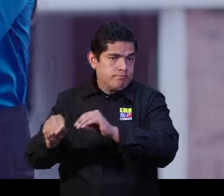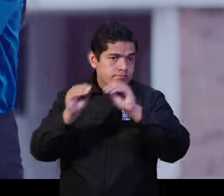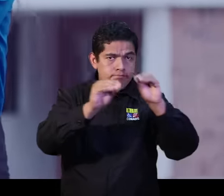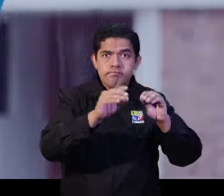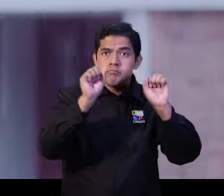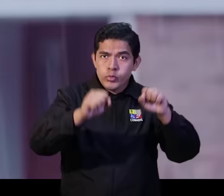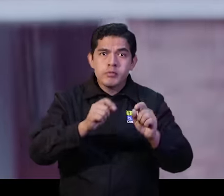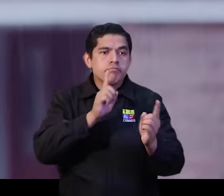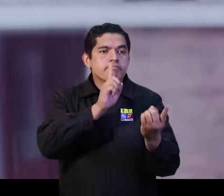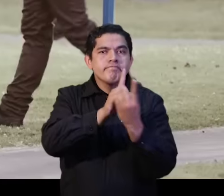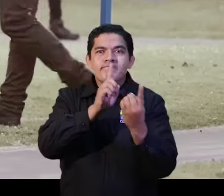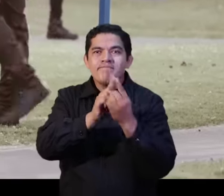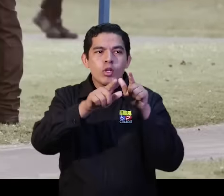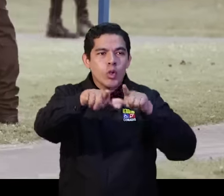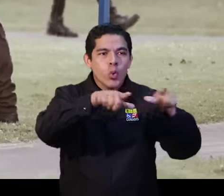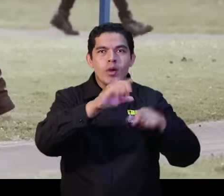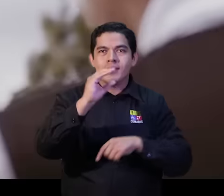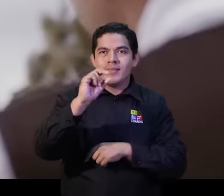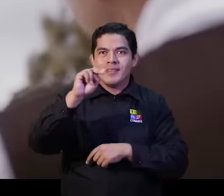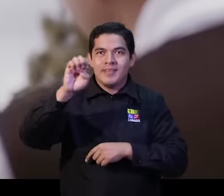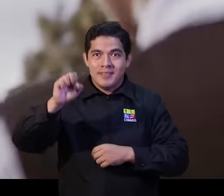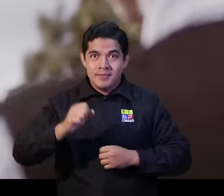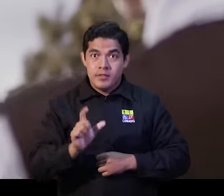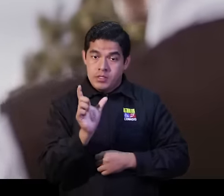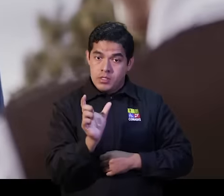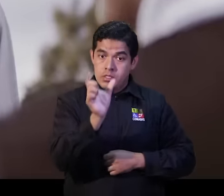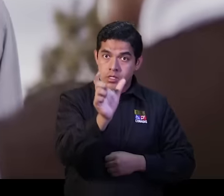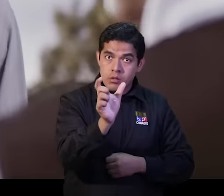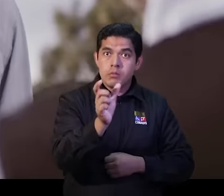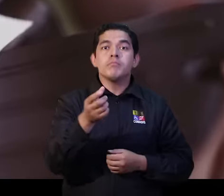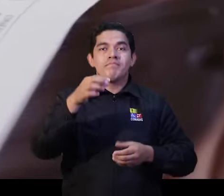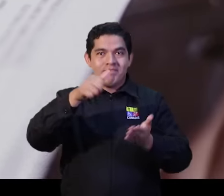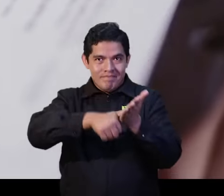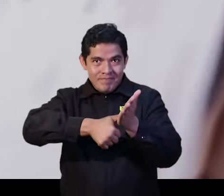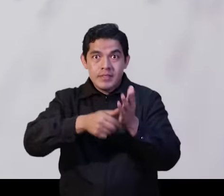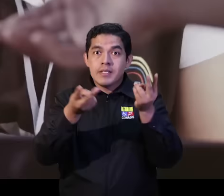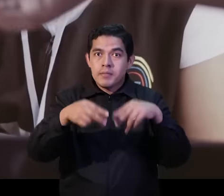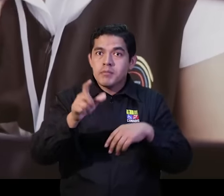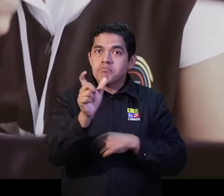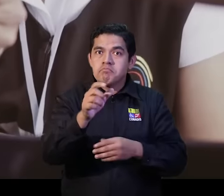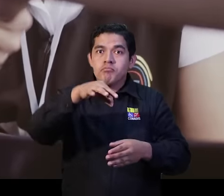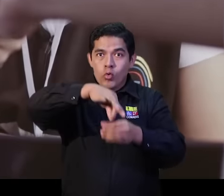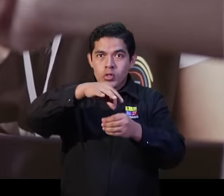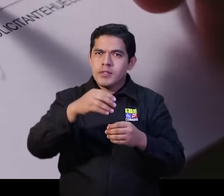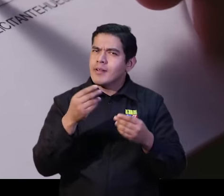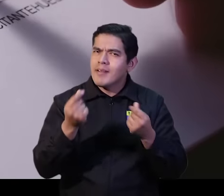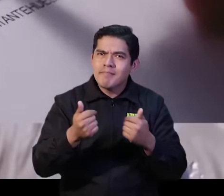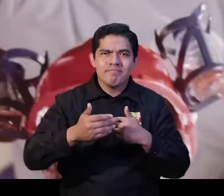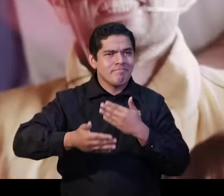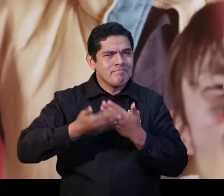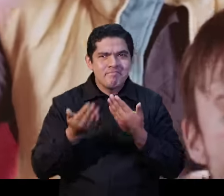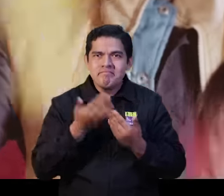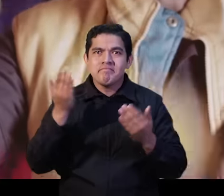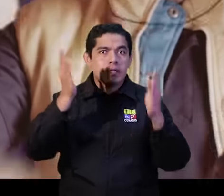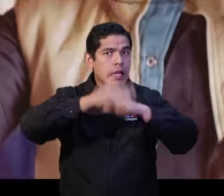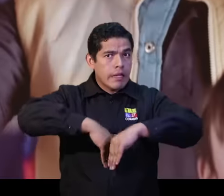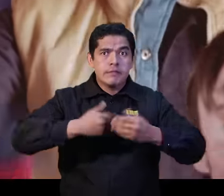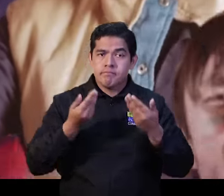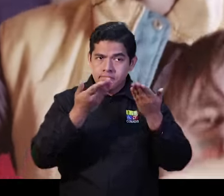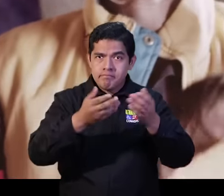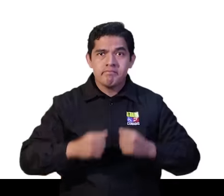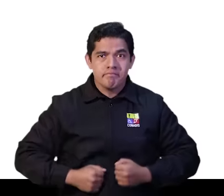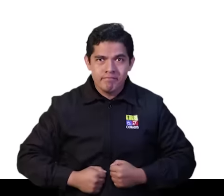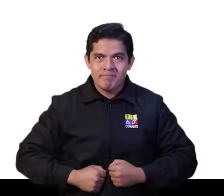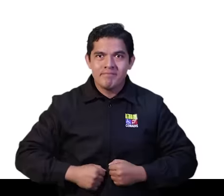de votación. Acércate a los puntos de atención del CNE con tu cédula y papeleta de votación. Es gratis, rápido y sencillo.